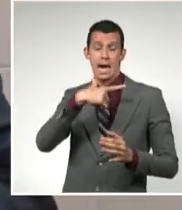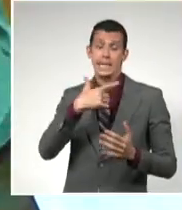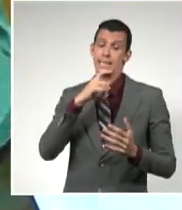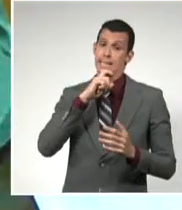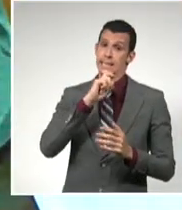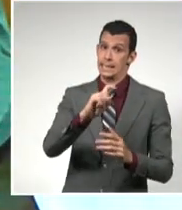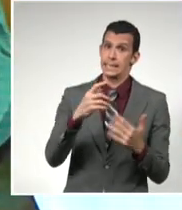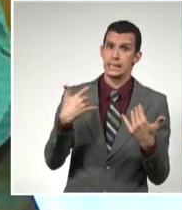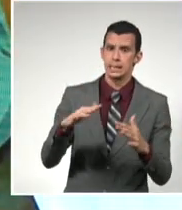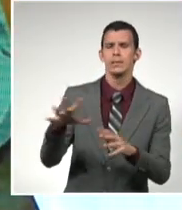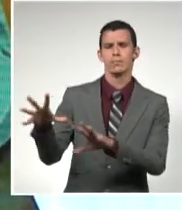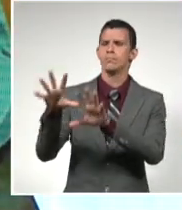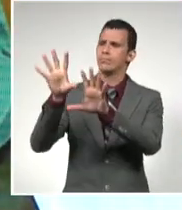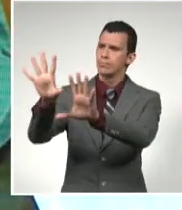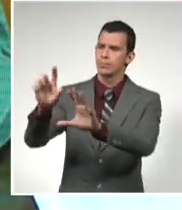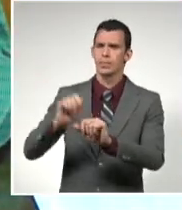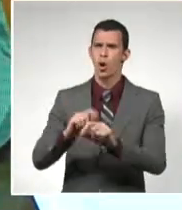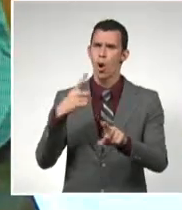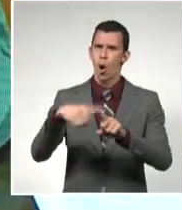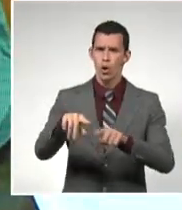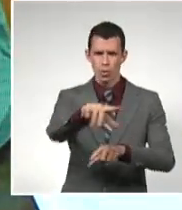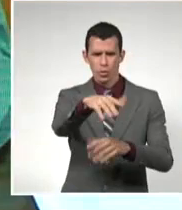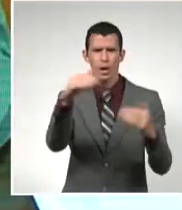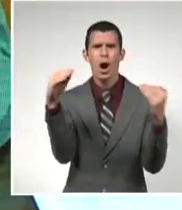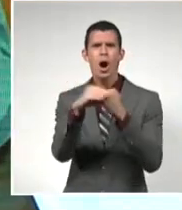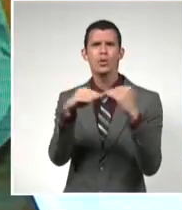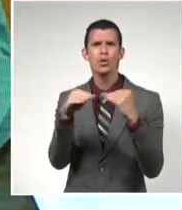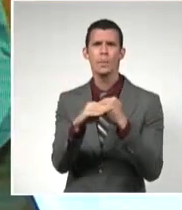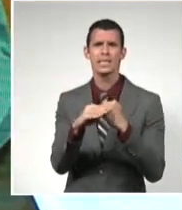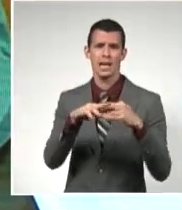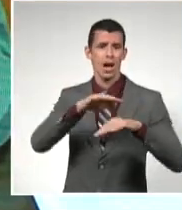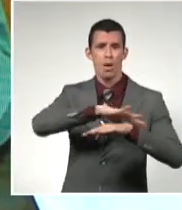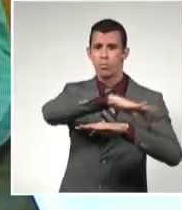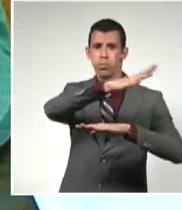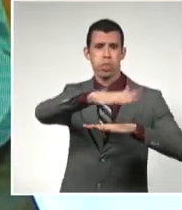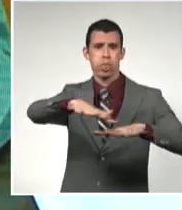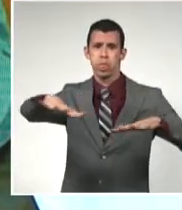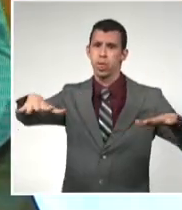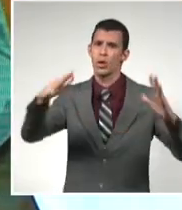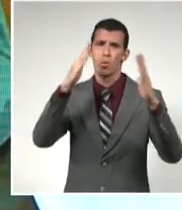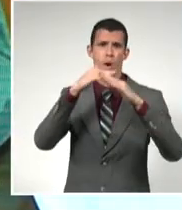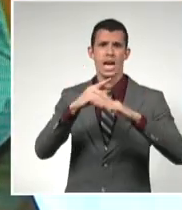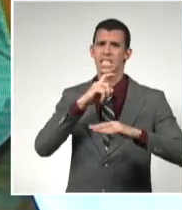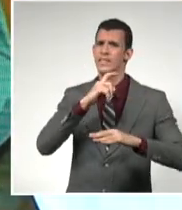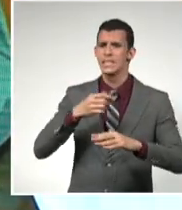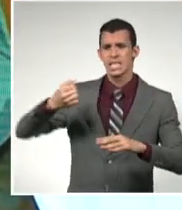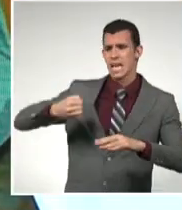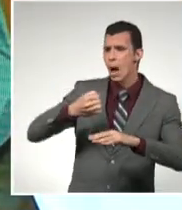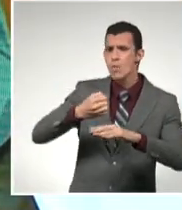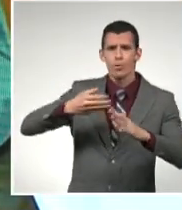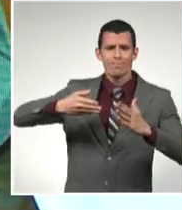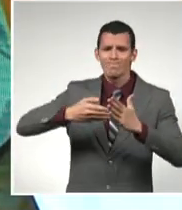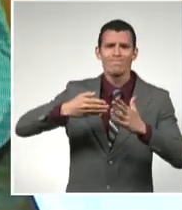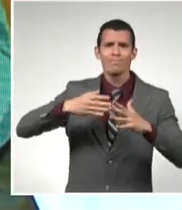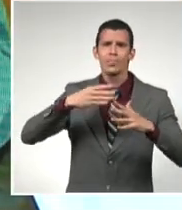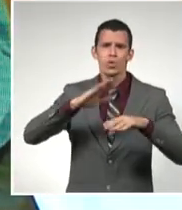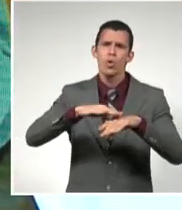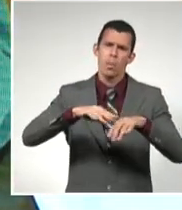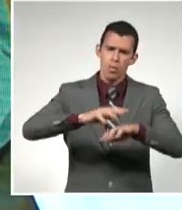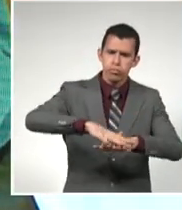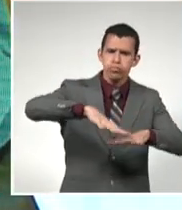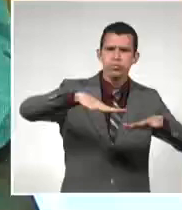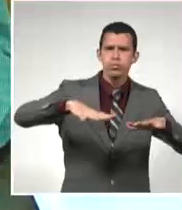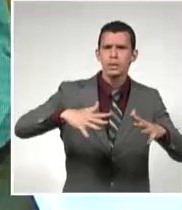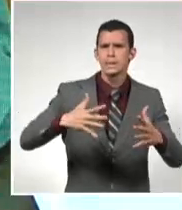comunicado la autopista a partir de la presa por mar y no hemos tomado todas las medidas se ve bien por la carretera central y estamos